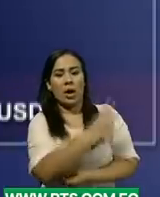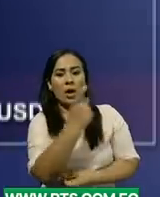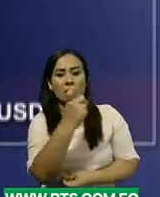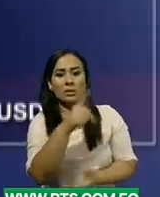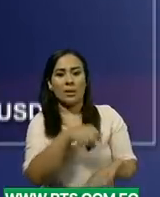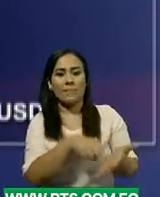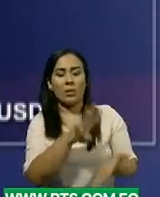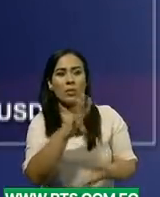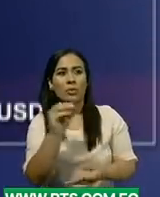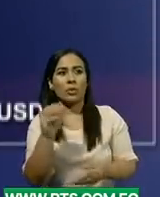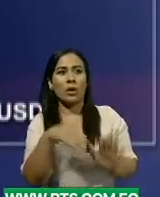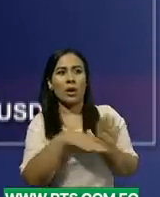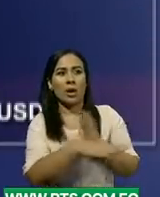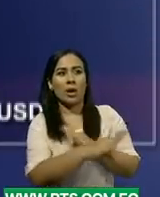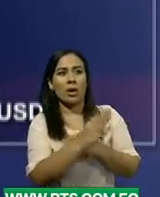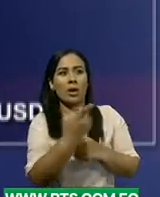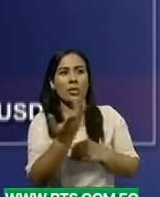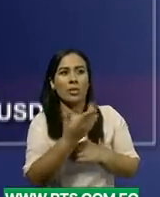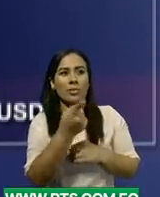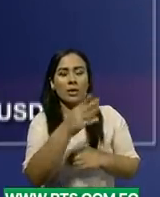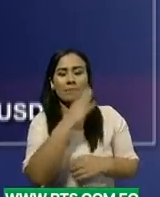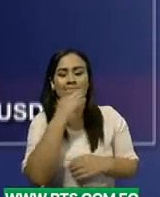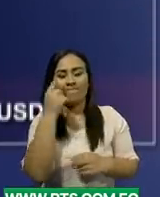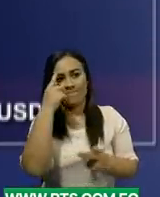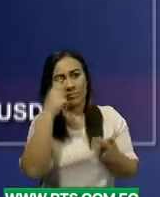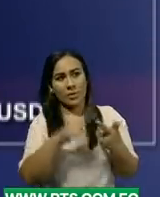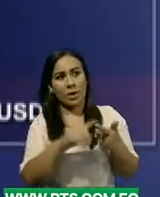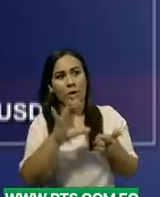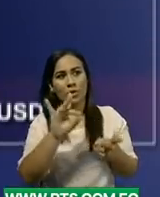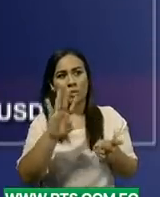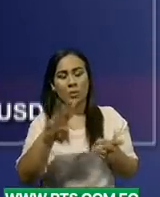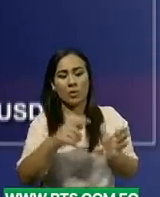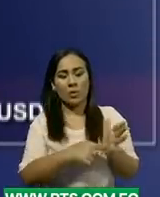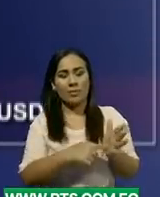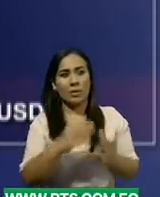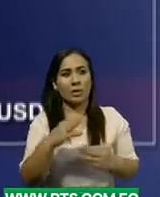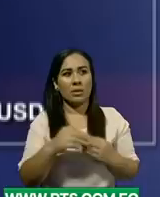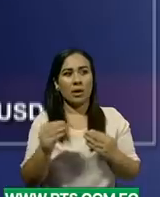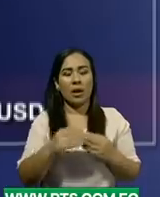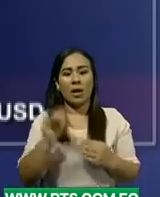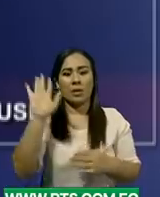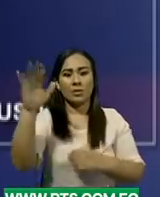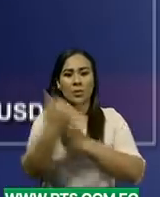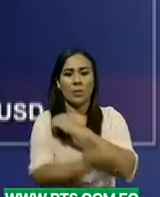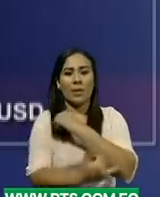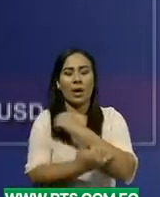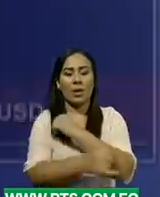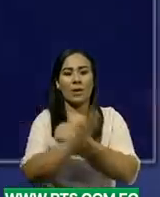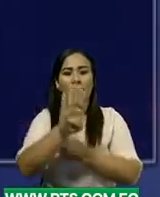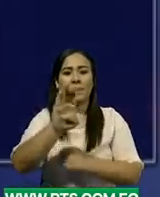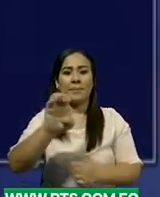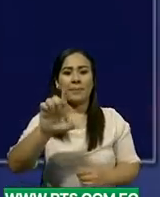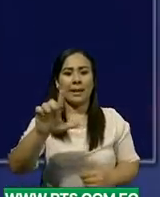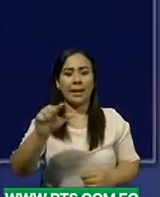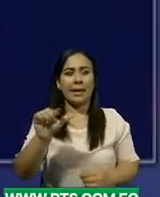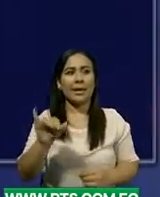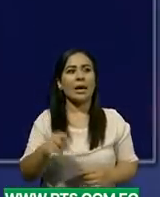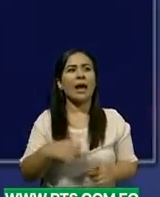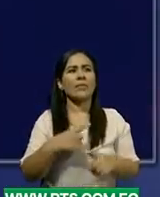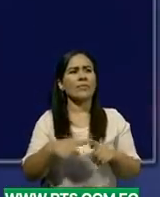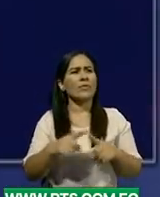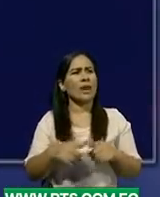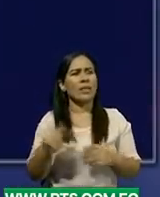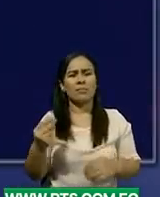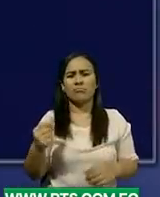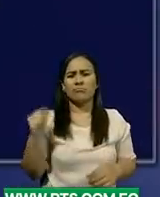a su cuenta en Ecuador por 11.400 dólares y otra de 84.800 dólares a su banco en Bélgica. Además, otras